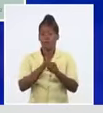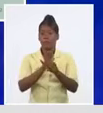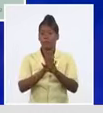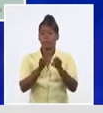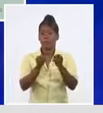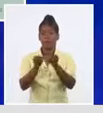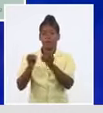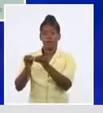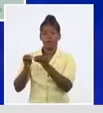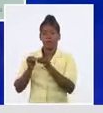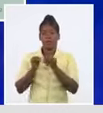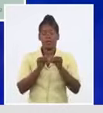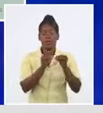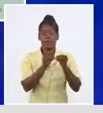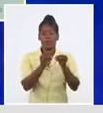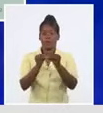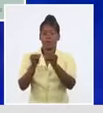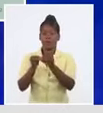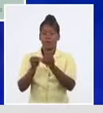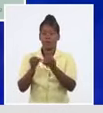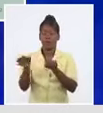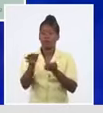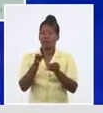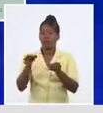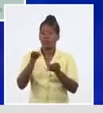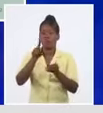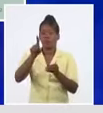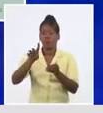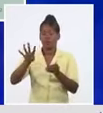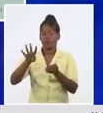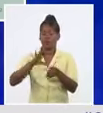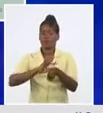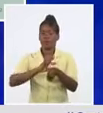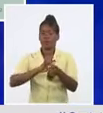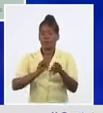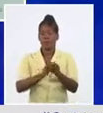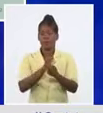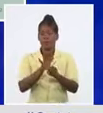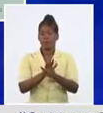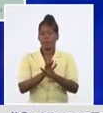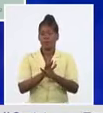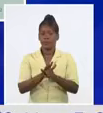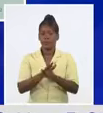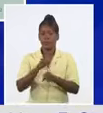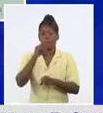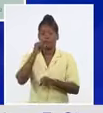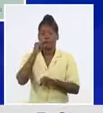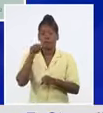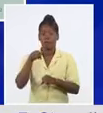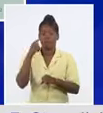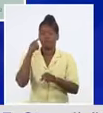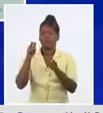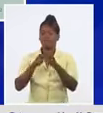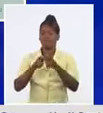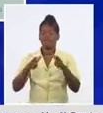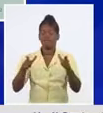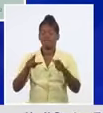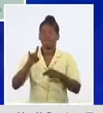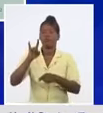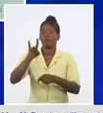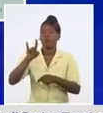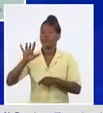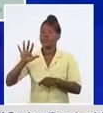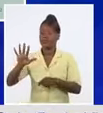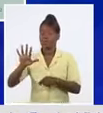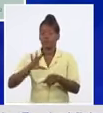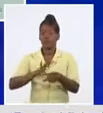jornada anterior y con una transmisión en sus 14 municipios. Vanes, hoy con las mayores cifras, 95